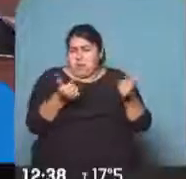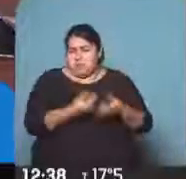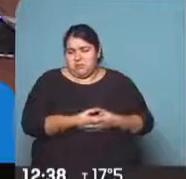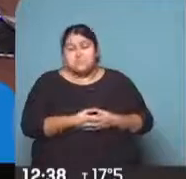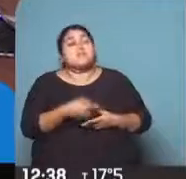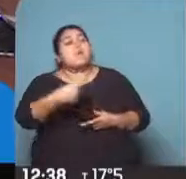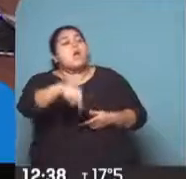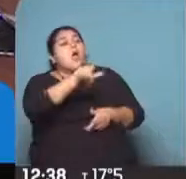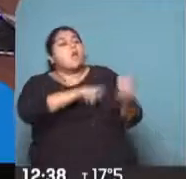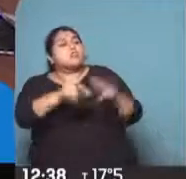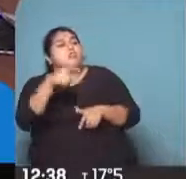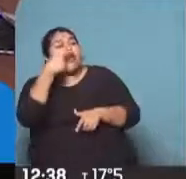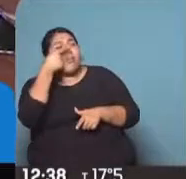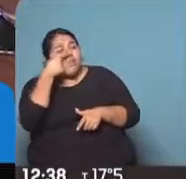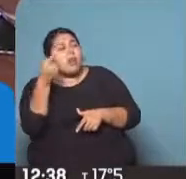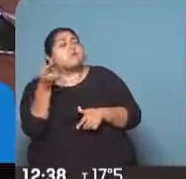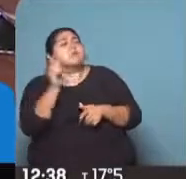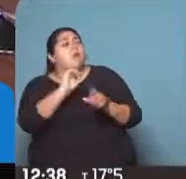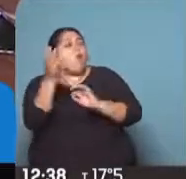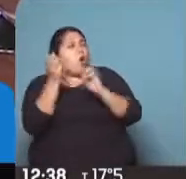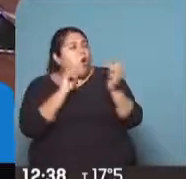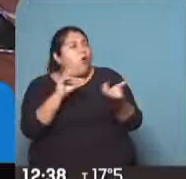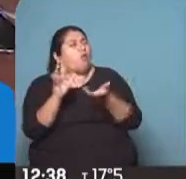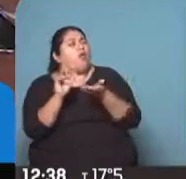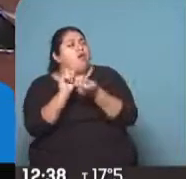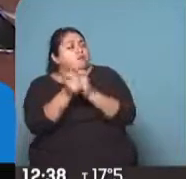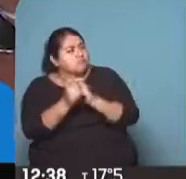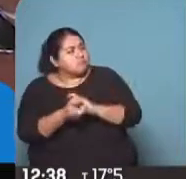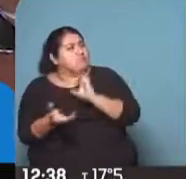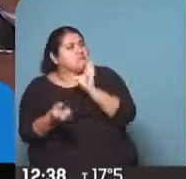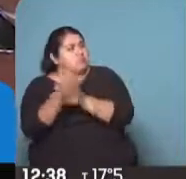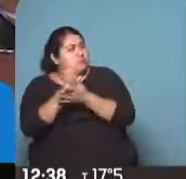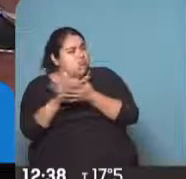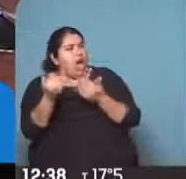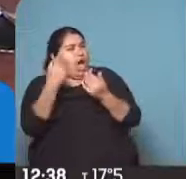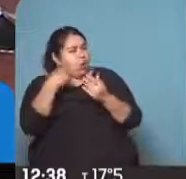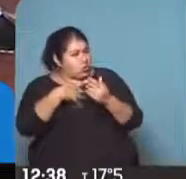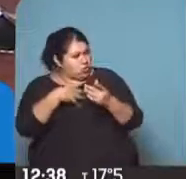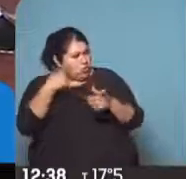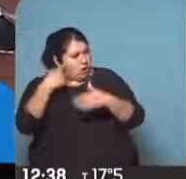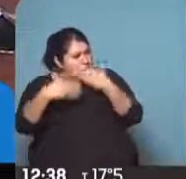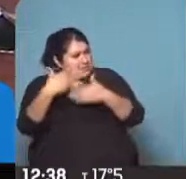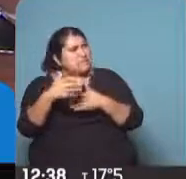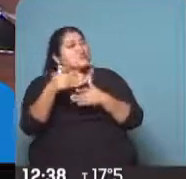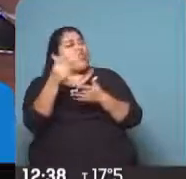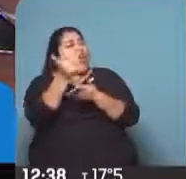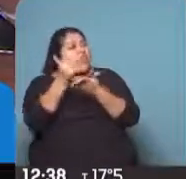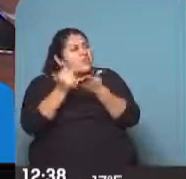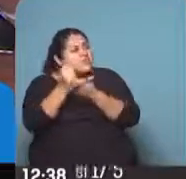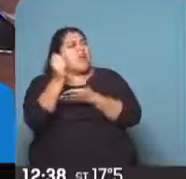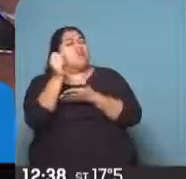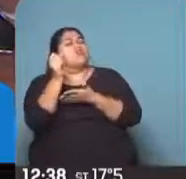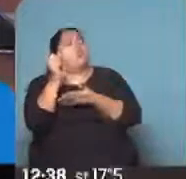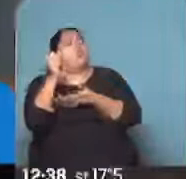que le interese el mundo de la innovación del emprendedurismo yo tengo entendido que hay cursos de capacitación desde diseño marketing